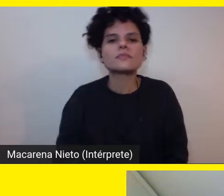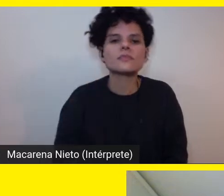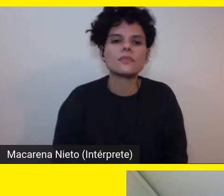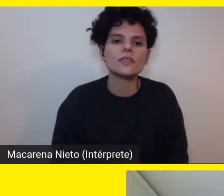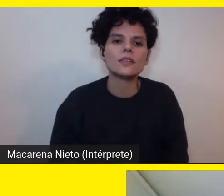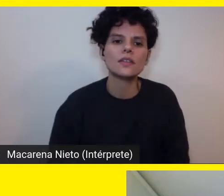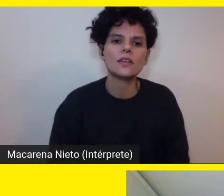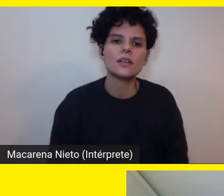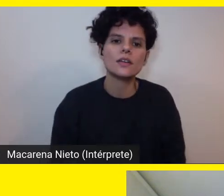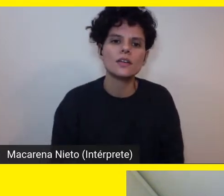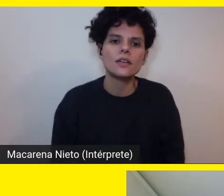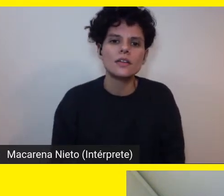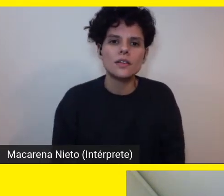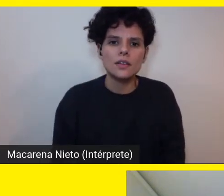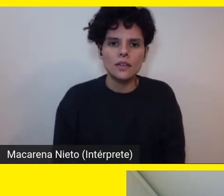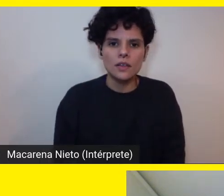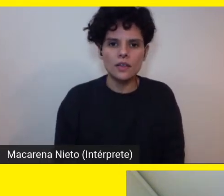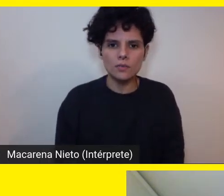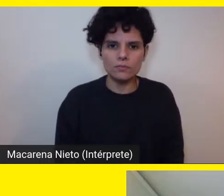Y quedó en general